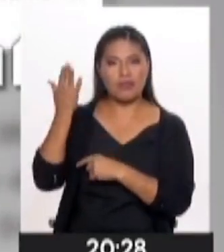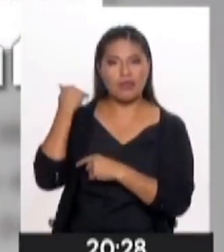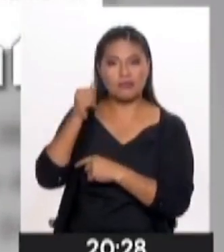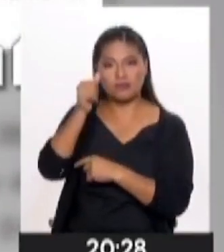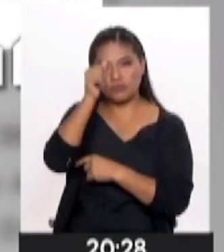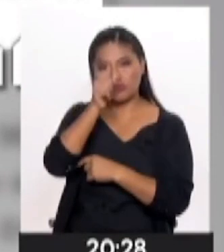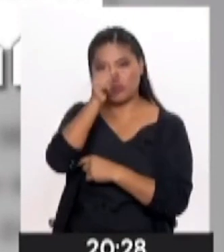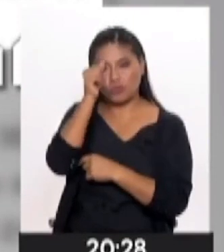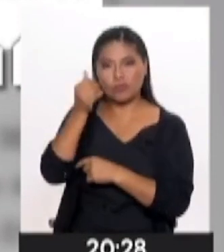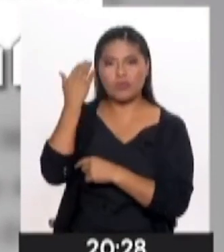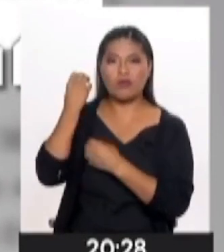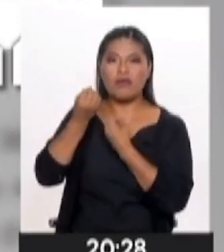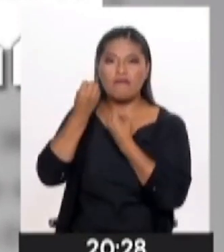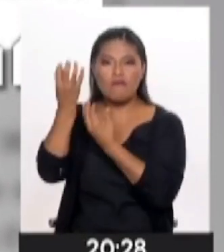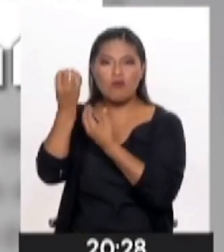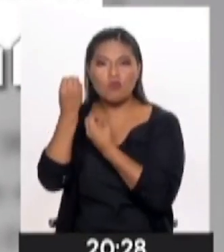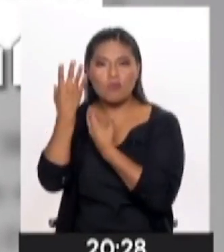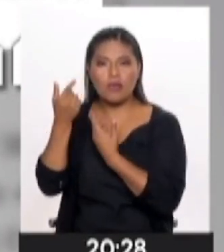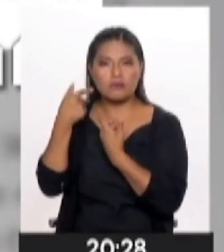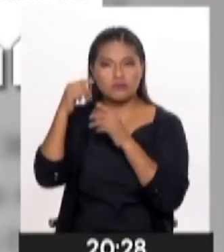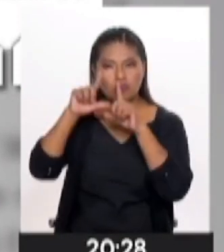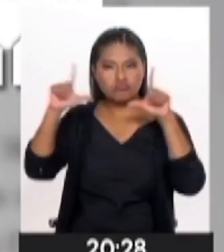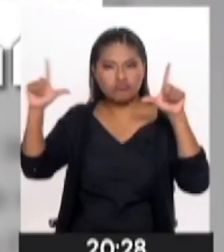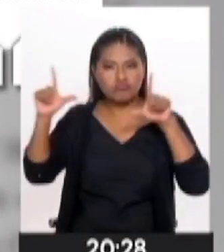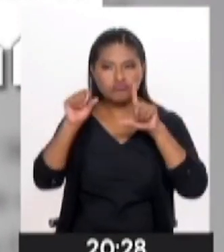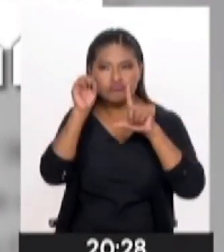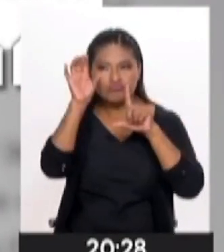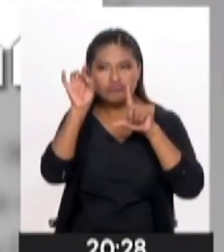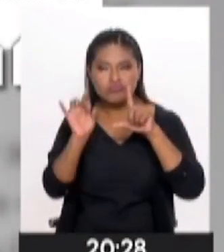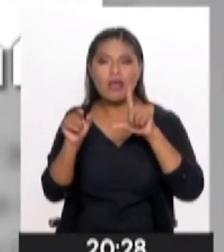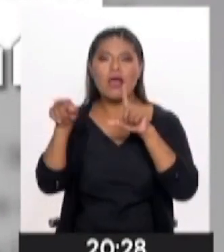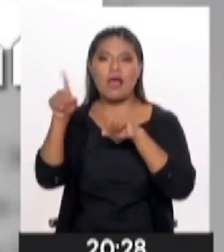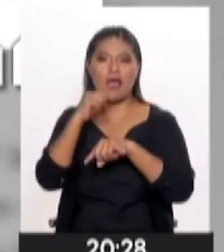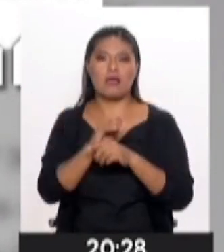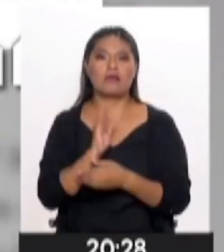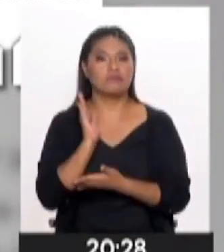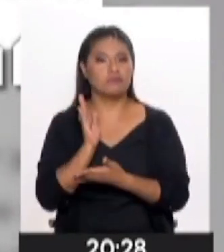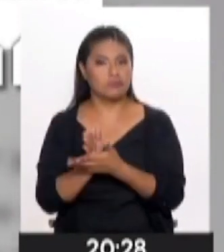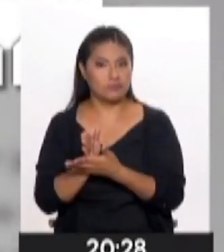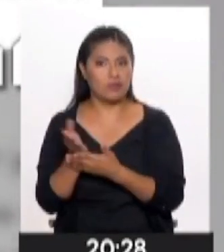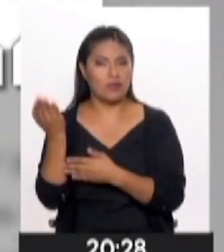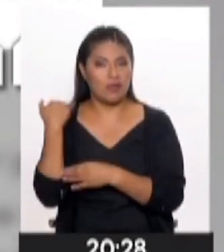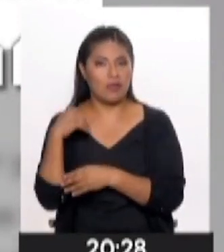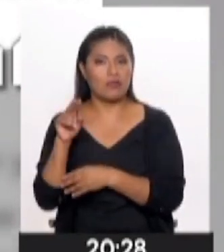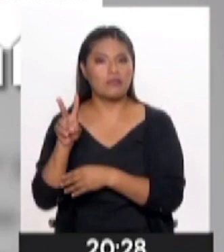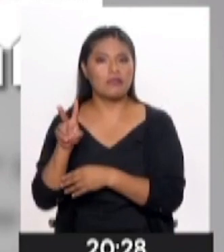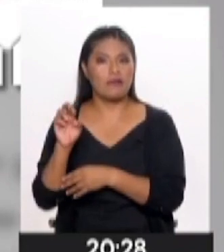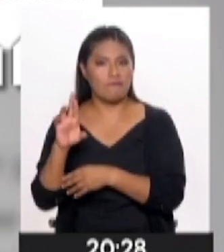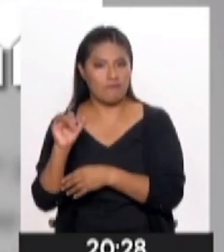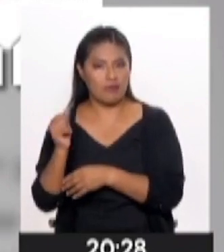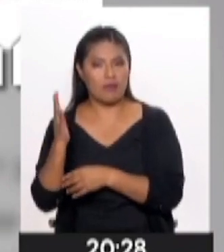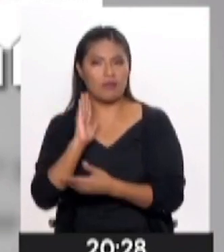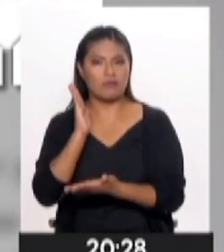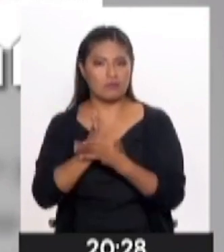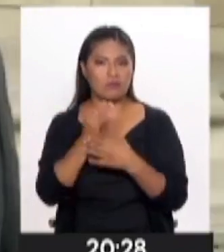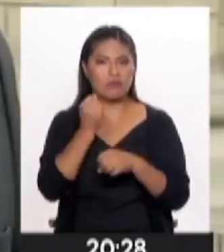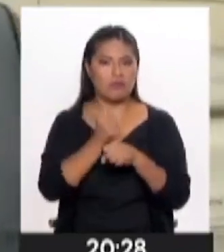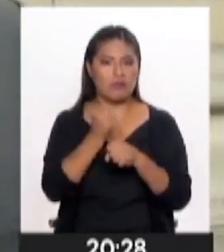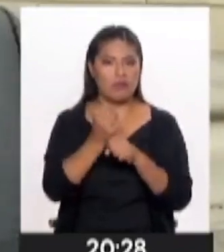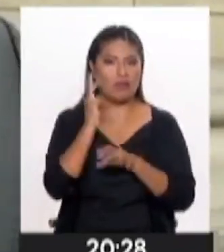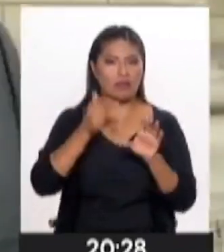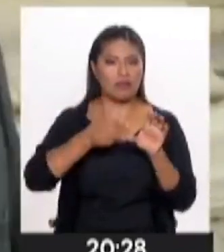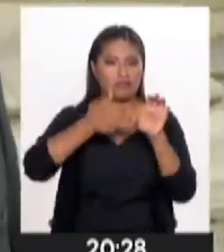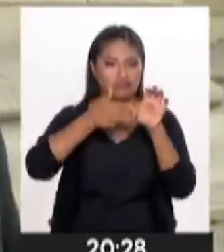Panorama, donde revelan una supuesta sanción que se le impuso a Vera Gargurevich cuando trabajaba en